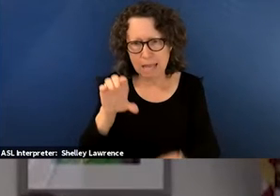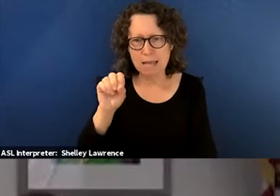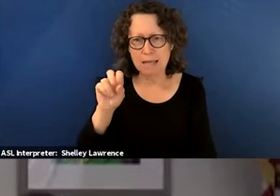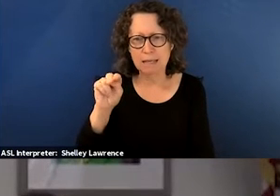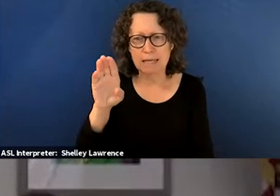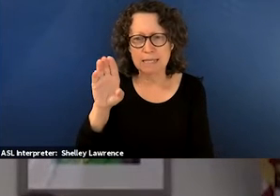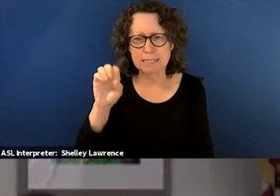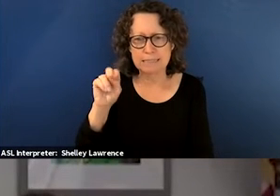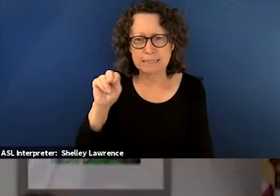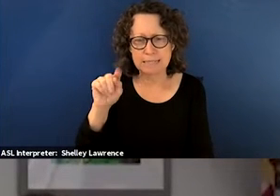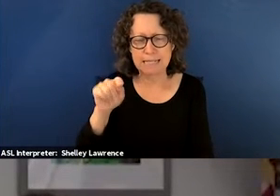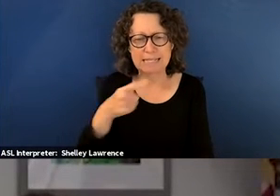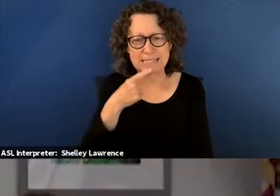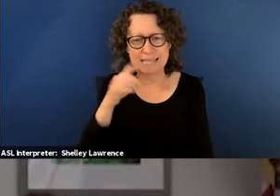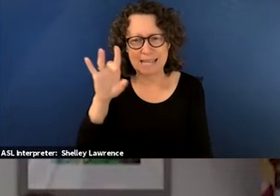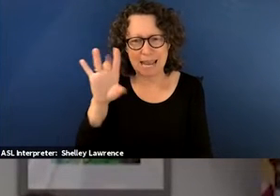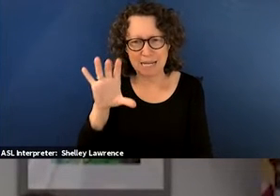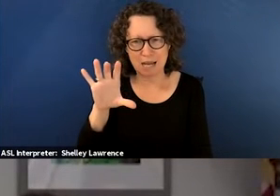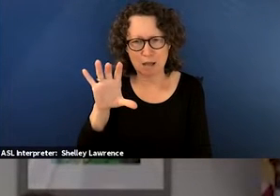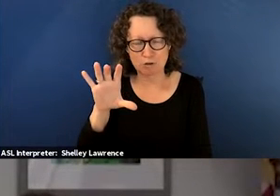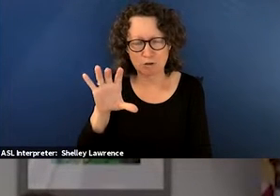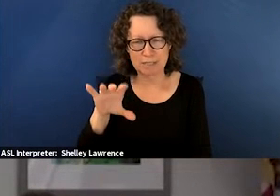pruebas indica ahí